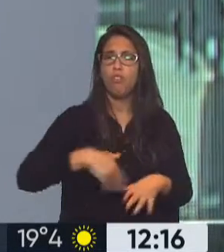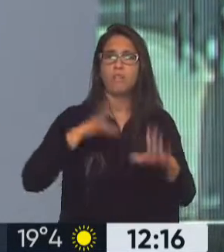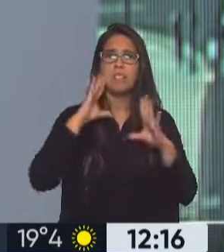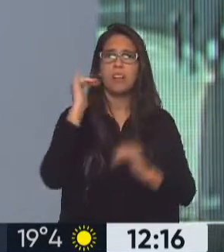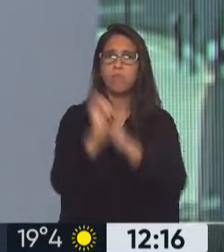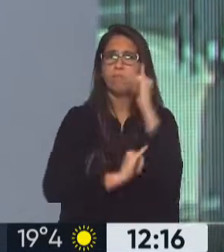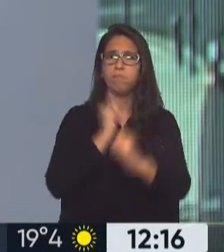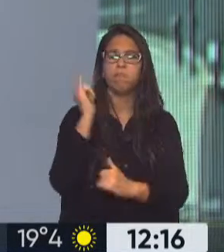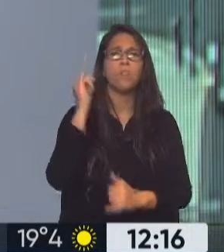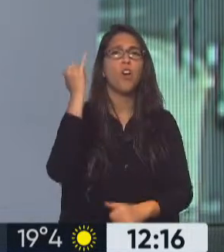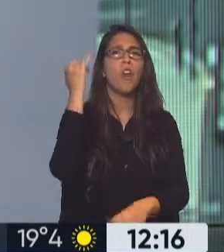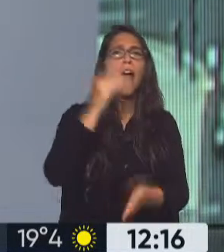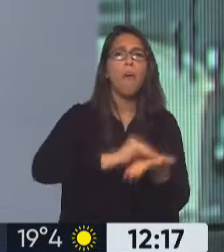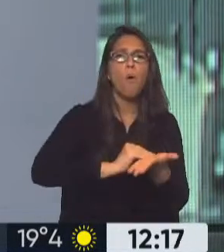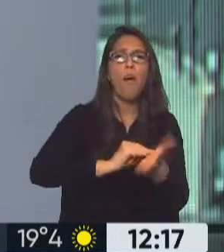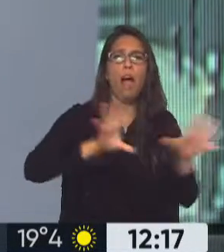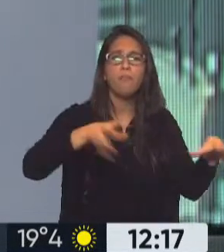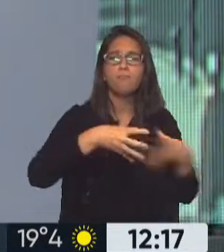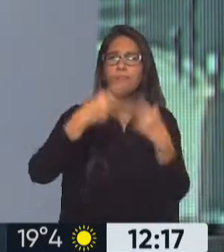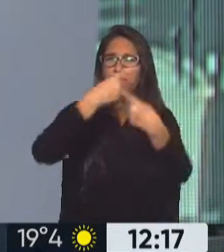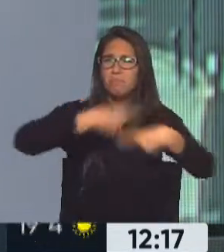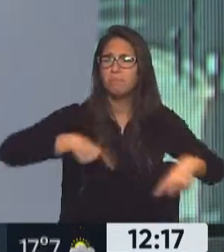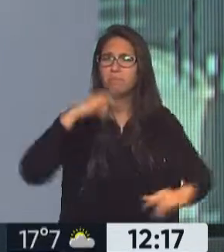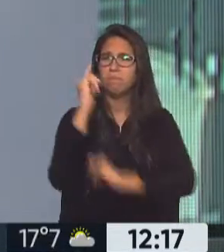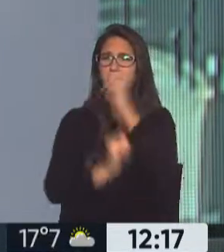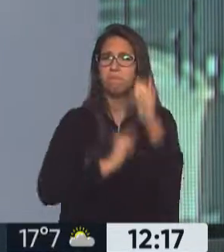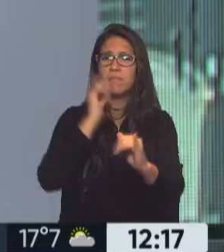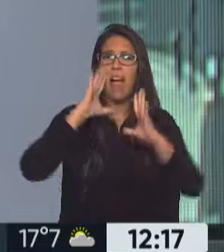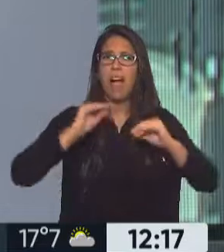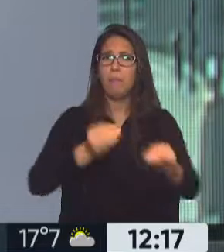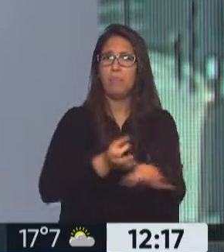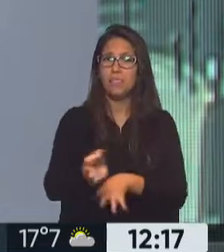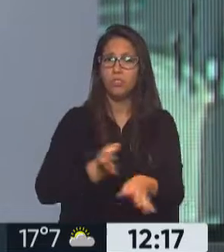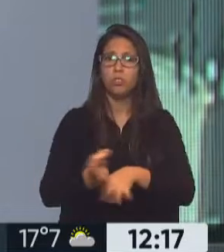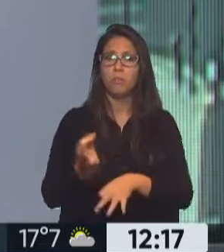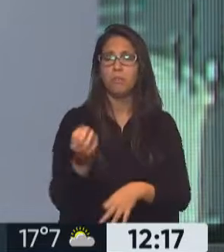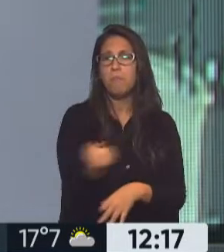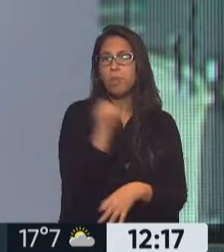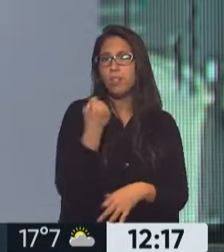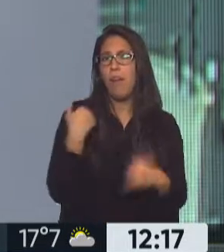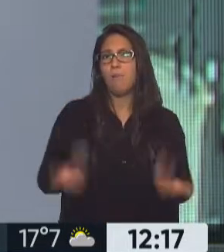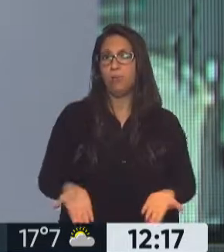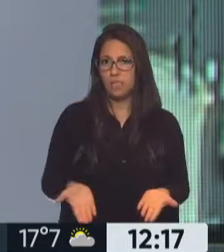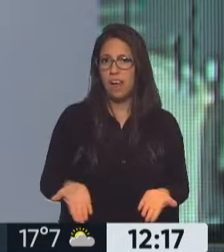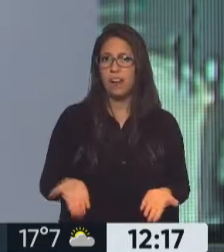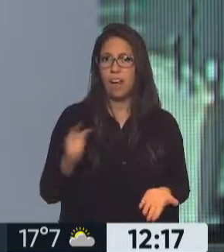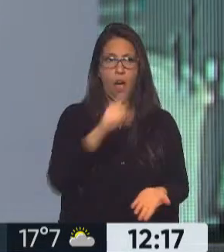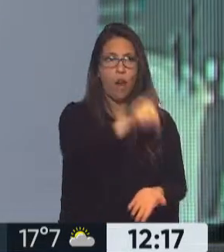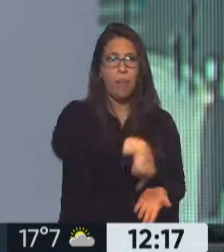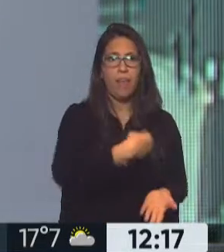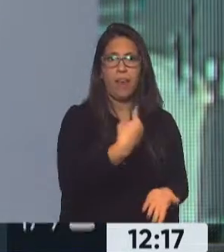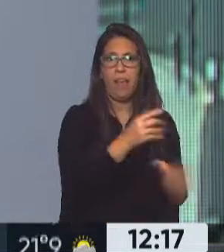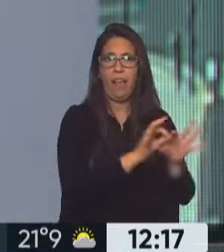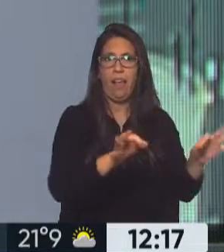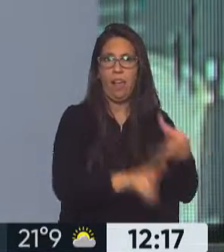con colegios de abogados, etcétera, y me parece también importante aprovechar, digamos, esto que surge, que la verdad